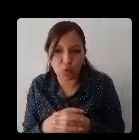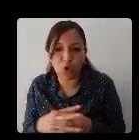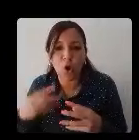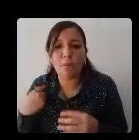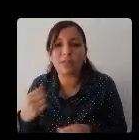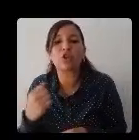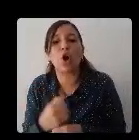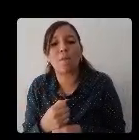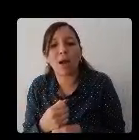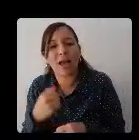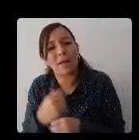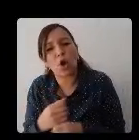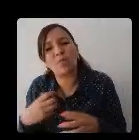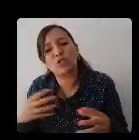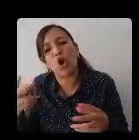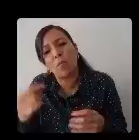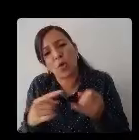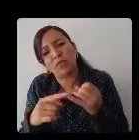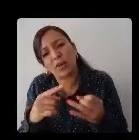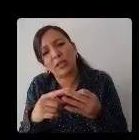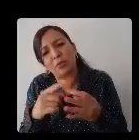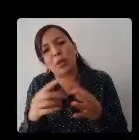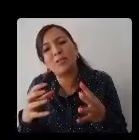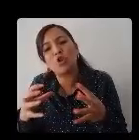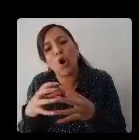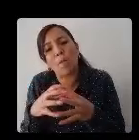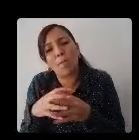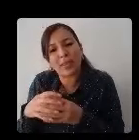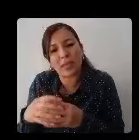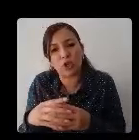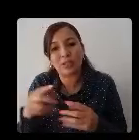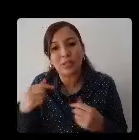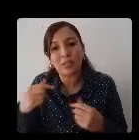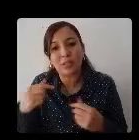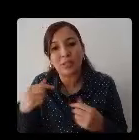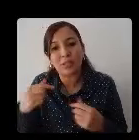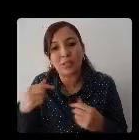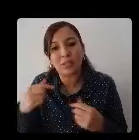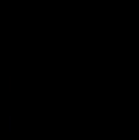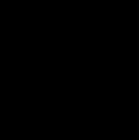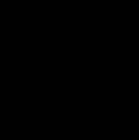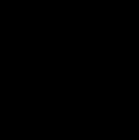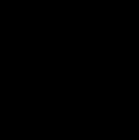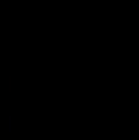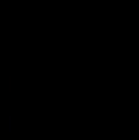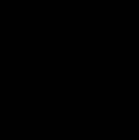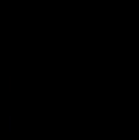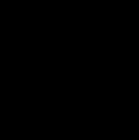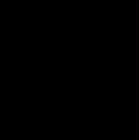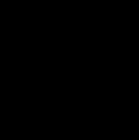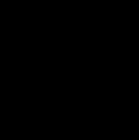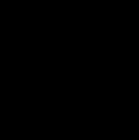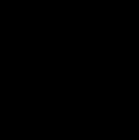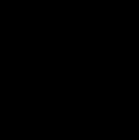pero también trabajar, ¿no? Sin perder el horizonte, como yo lo había mencionado, sin buscar otros lucros,